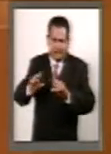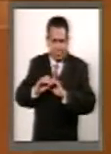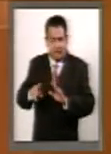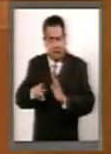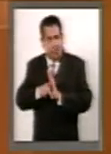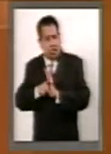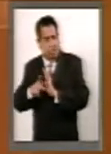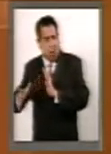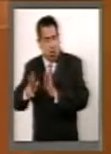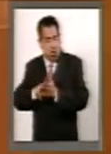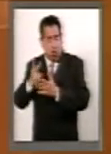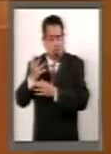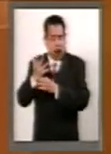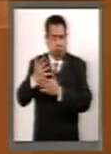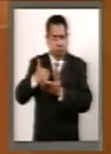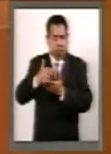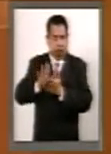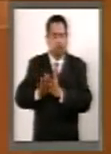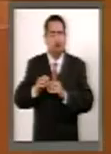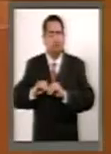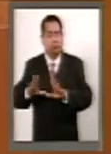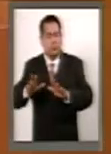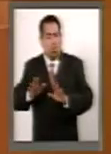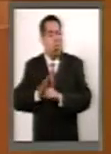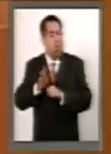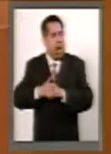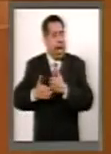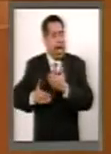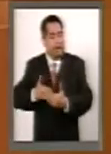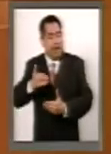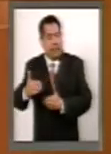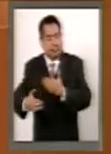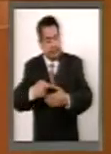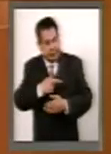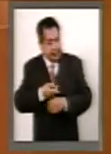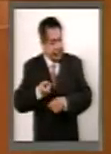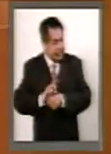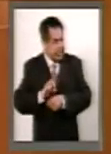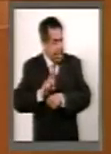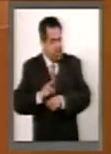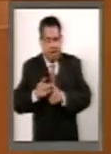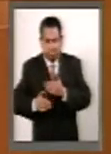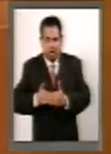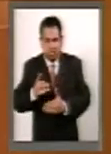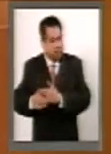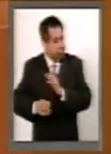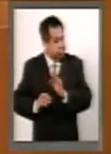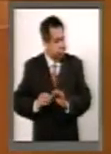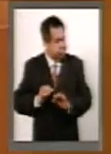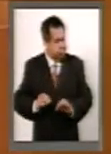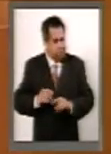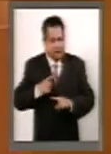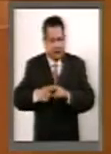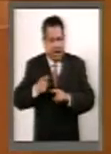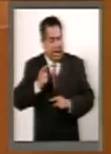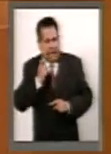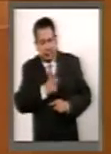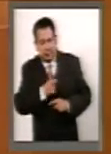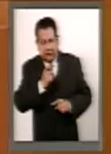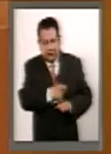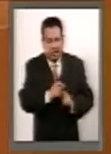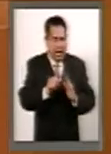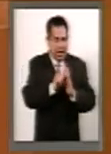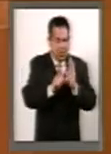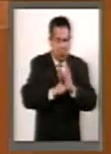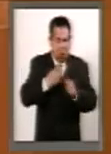sus páginas los avances más relevantes, día con día, las definiciones del artículo